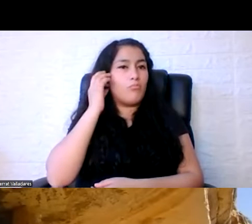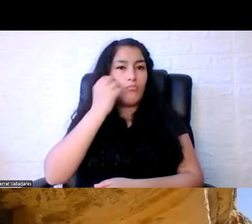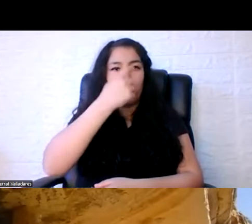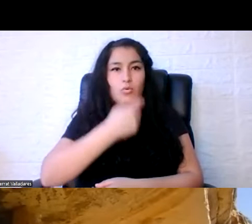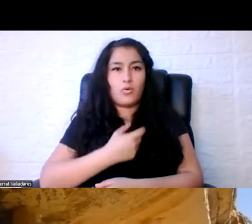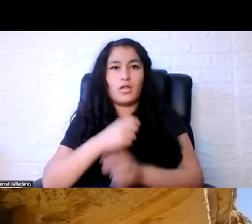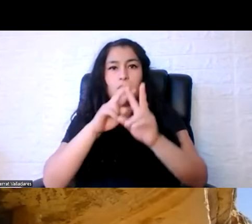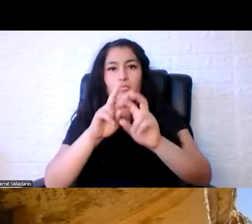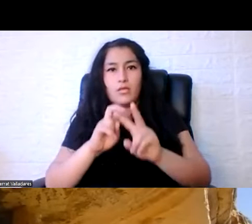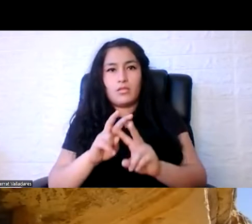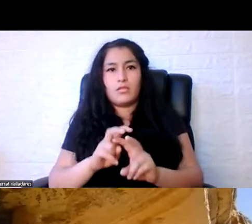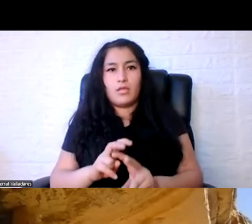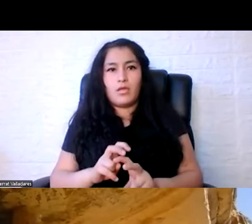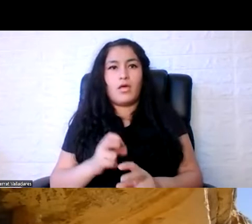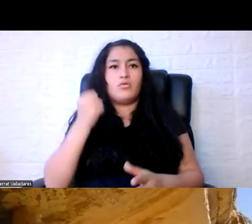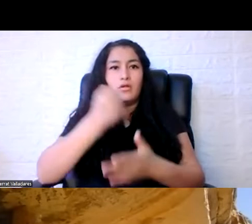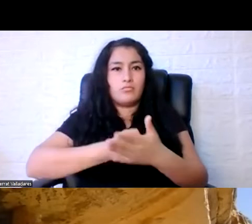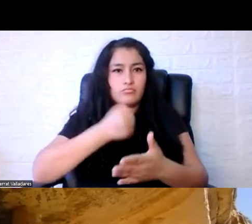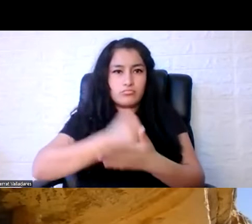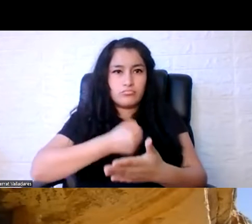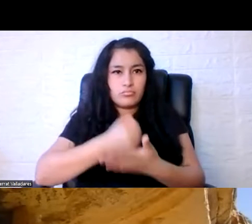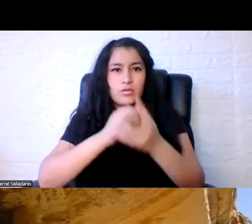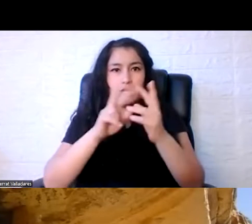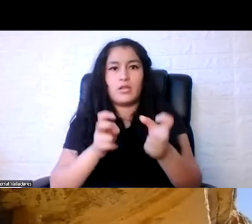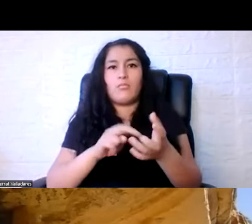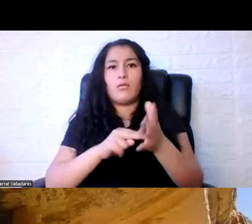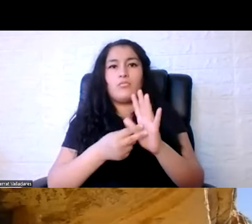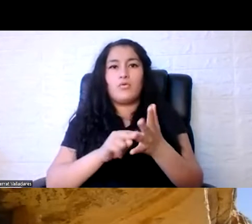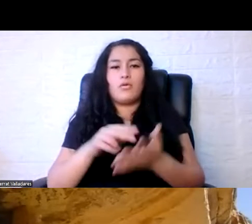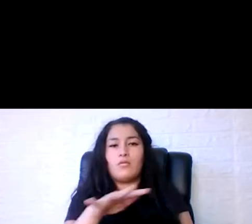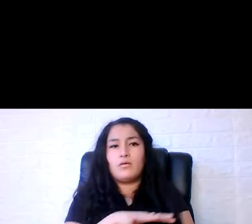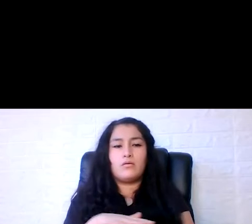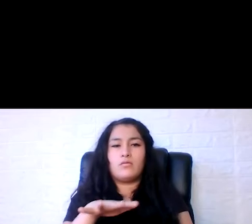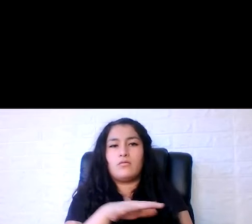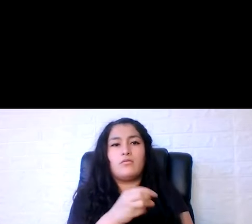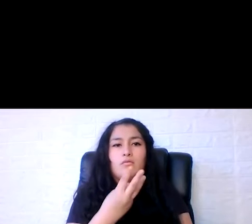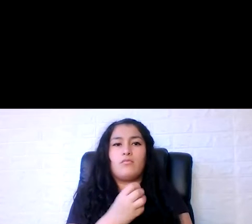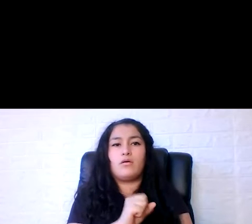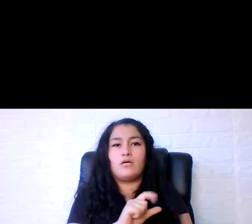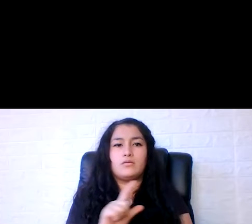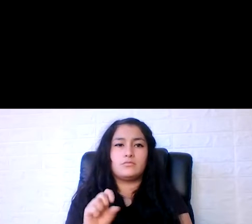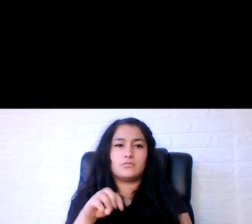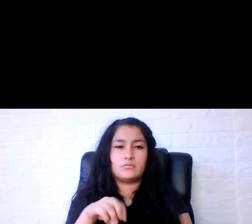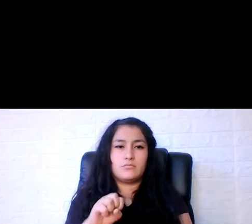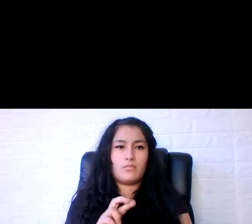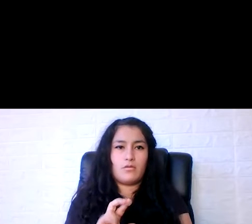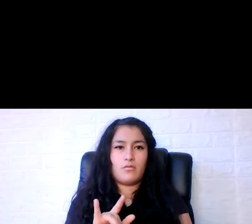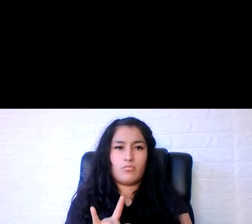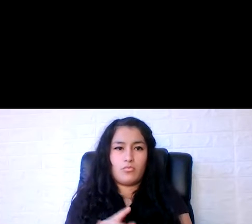Gualmapu. Así que, bienvenida, Jime, tienes la palabra.